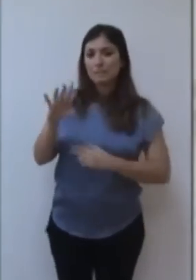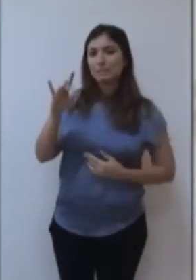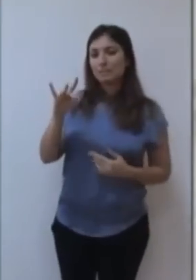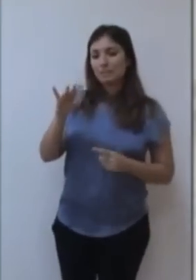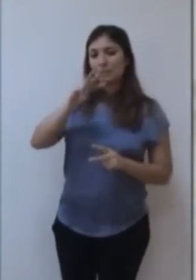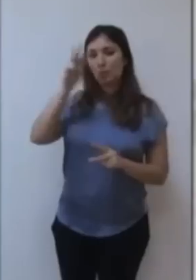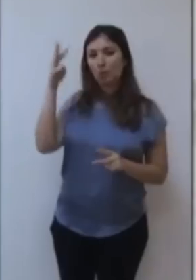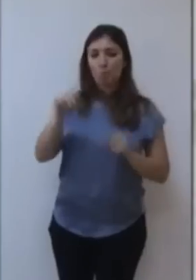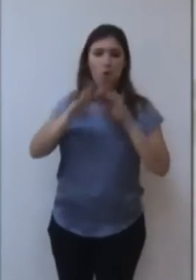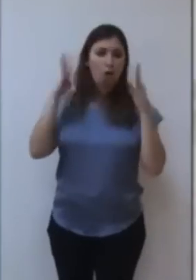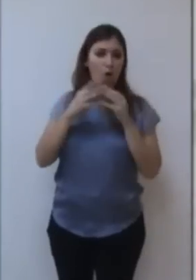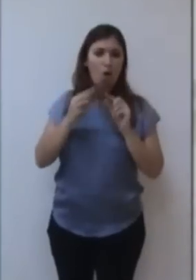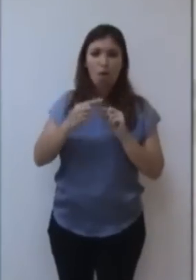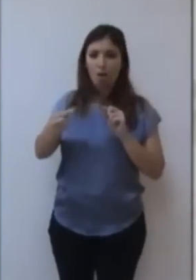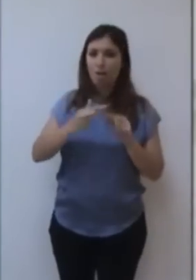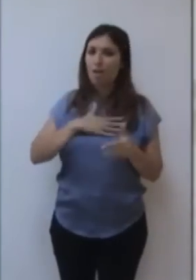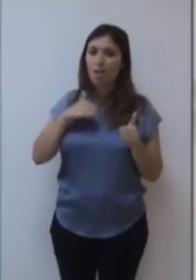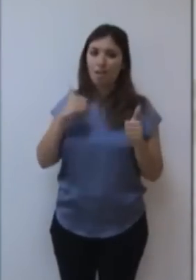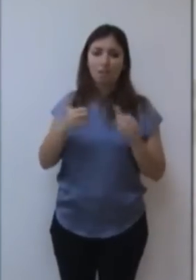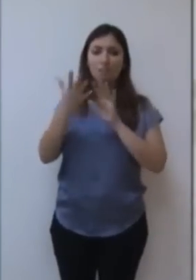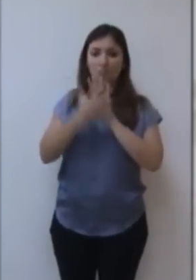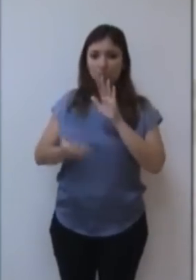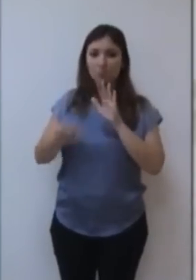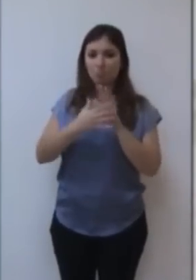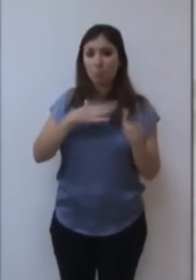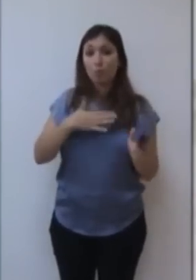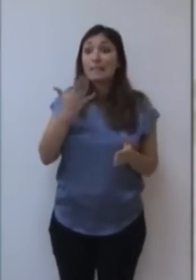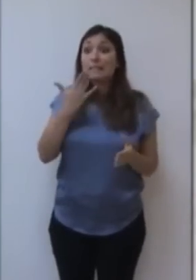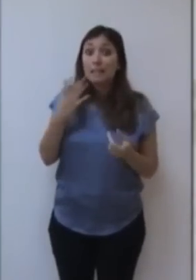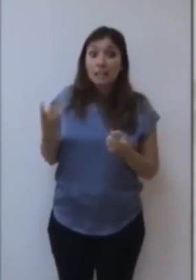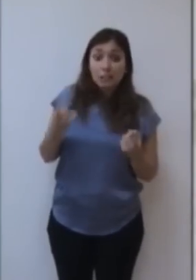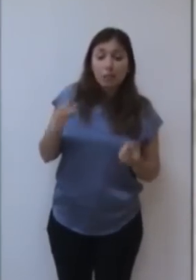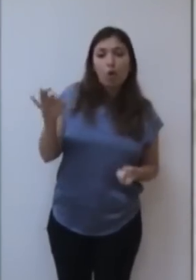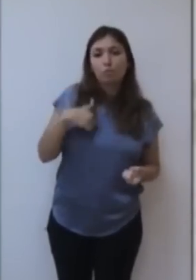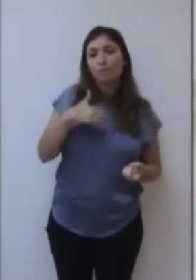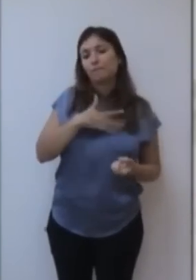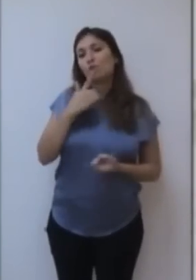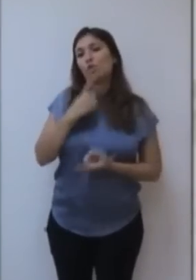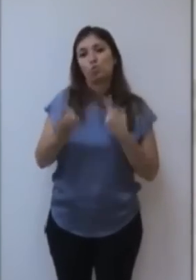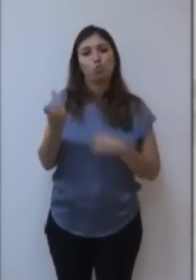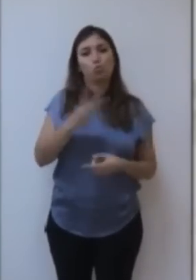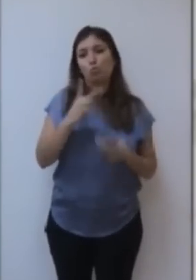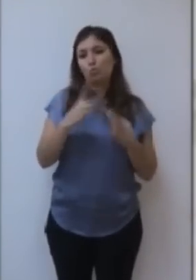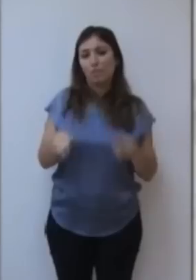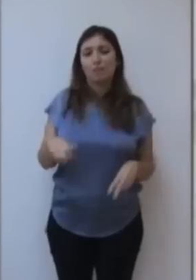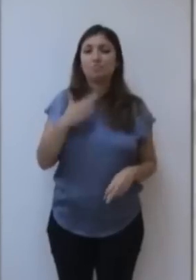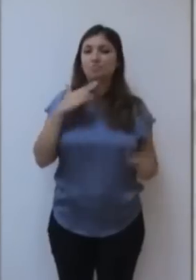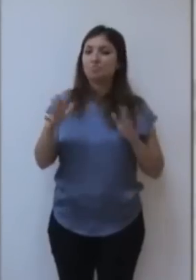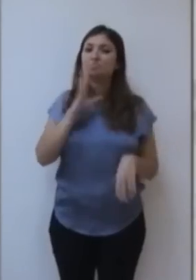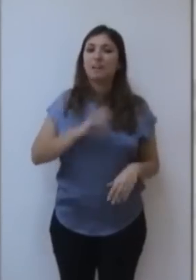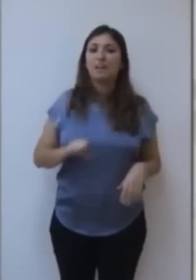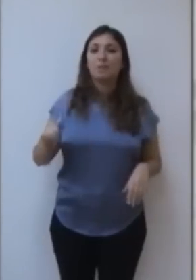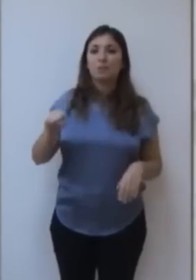todo lo tenemos online a disposición de quien lo necesite o quien desee consultarlo también. Entonces, bueno, pues en eso